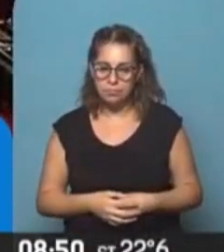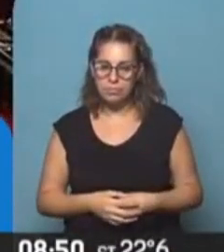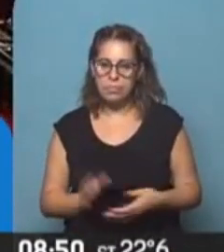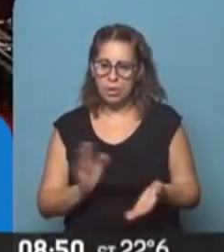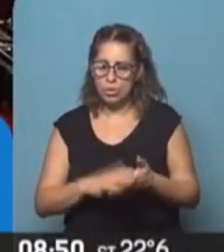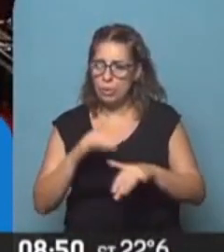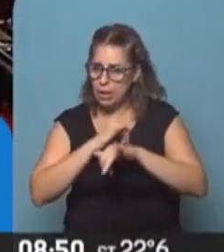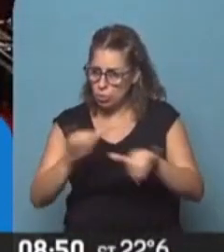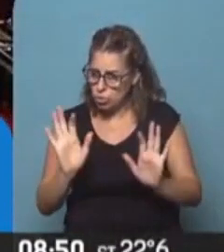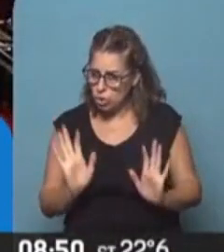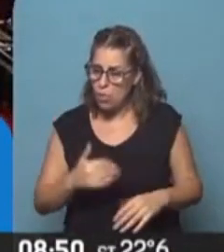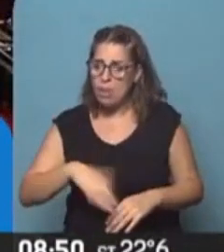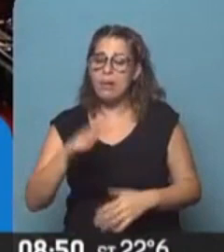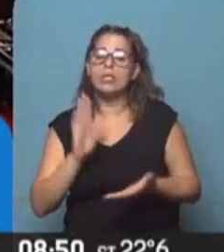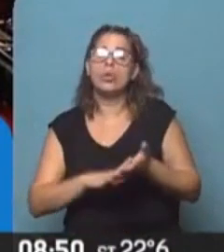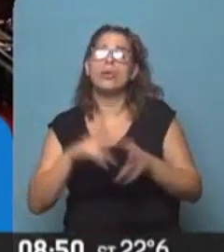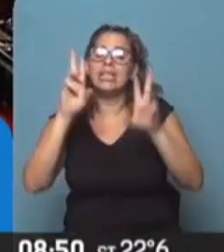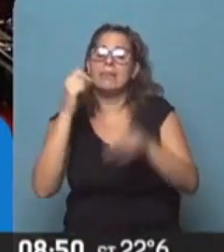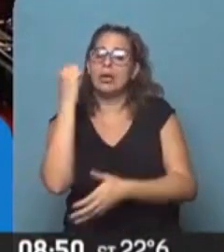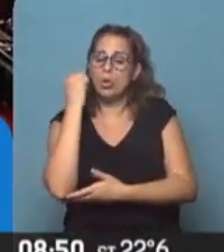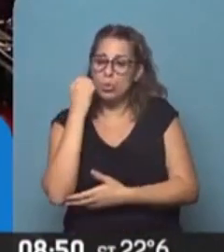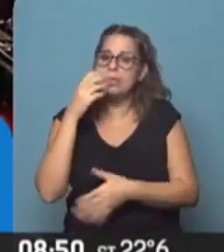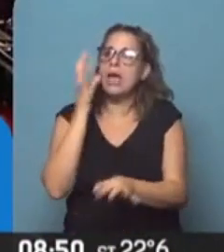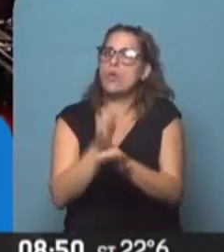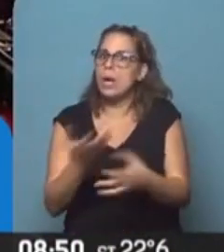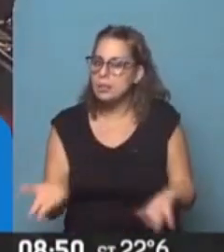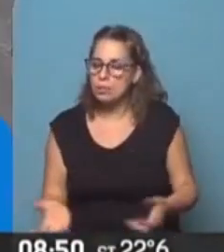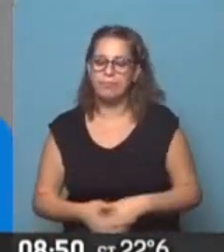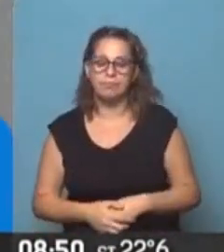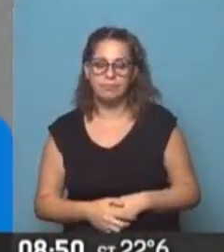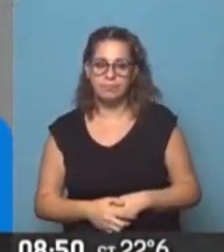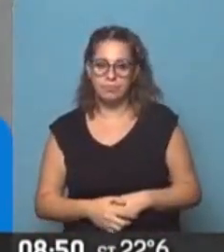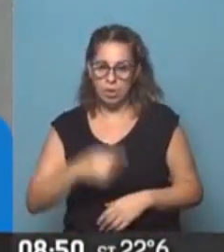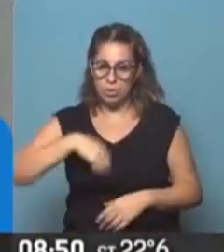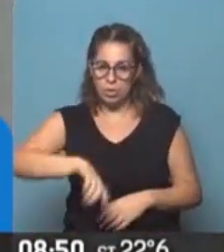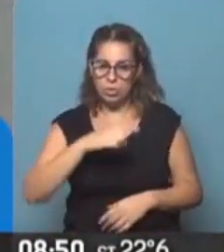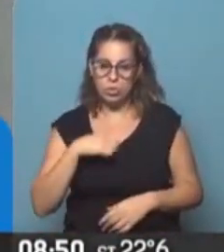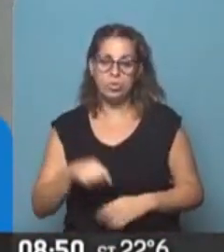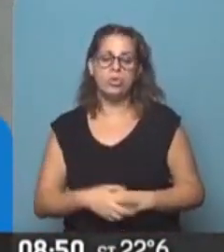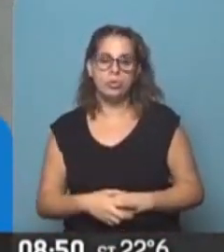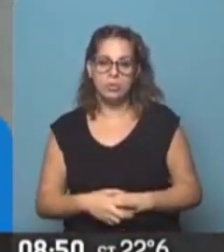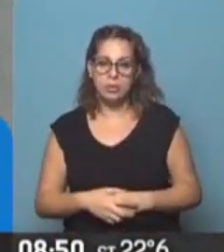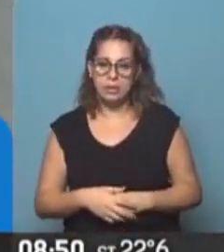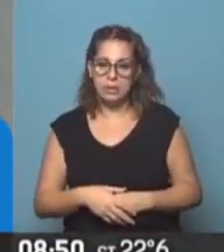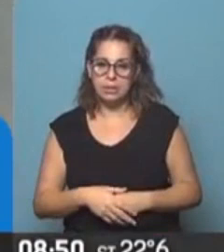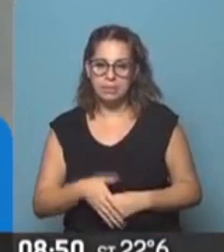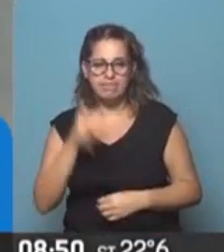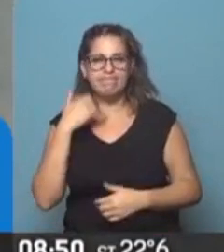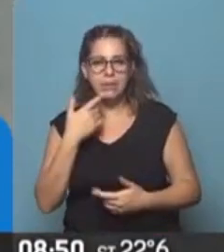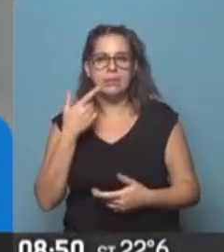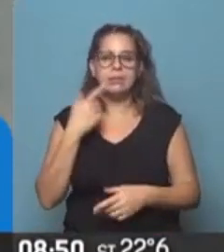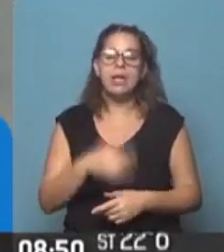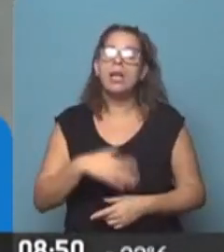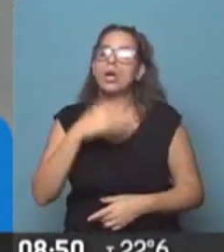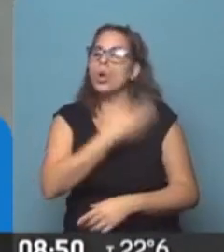a anuncios que puedan ver con lo económico? ¿El tema de la educación? Bueno, mire, nosotros lo que estamos viendo por lo que se ha filtrado es que el